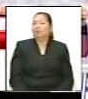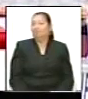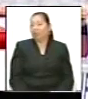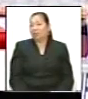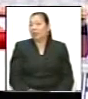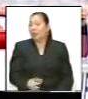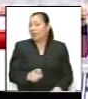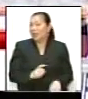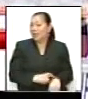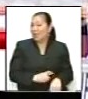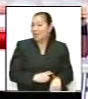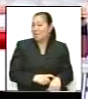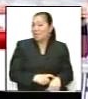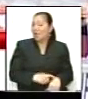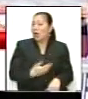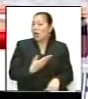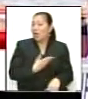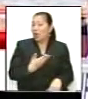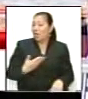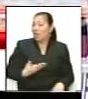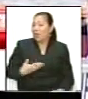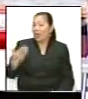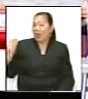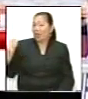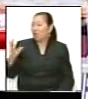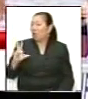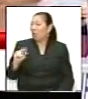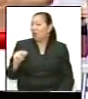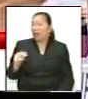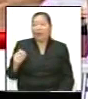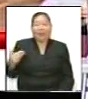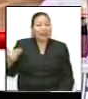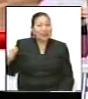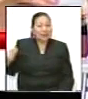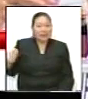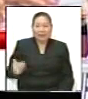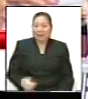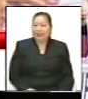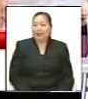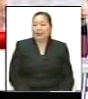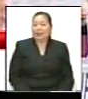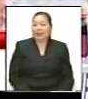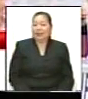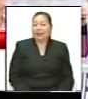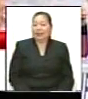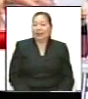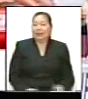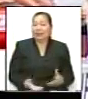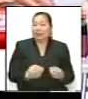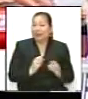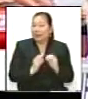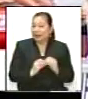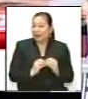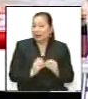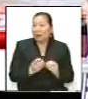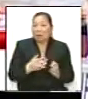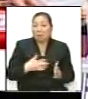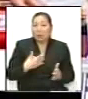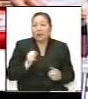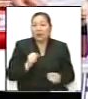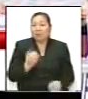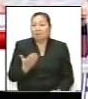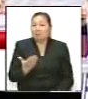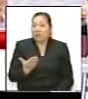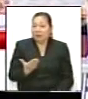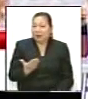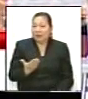que en su momento, como gobernador regional, no sé si ante los SAR de la reconstrucción, él pudo pedir